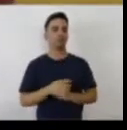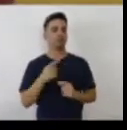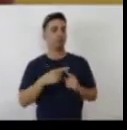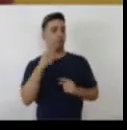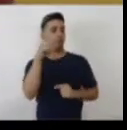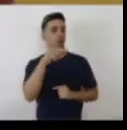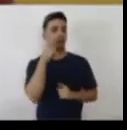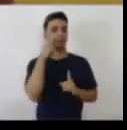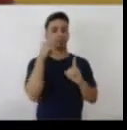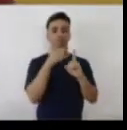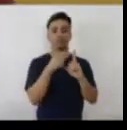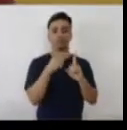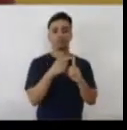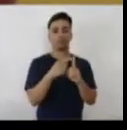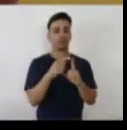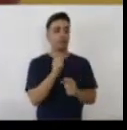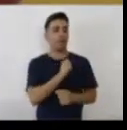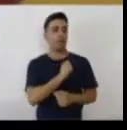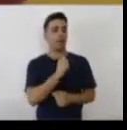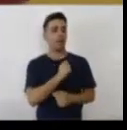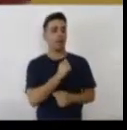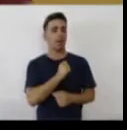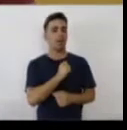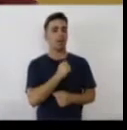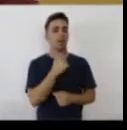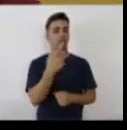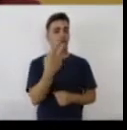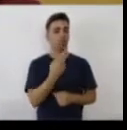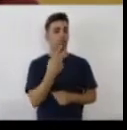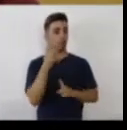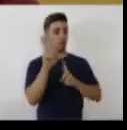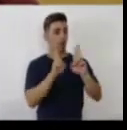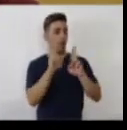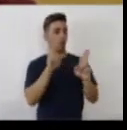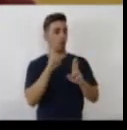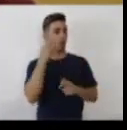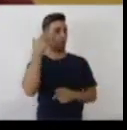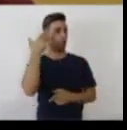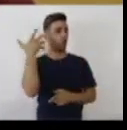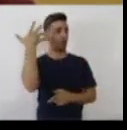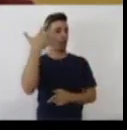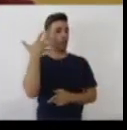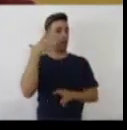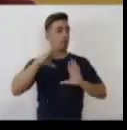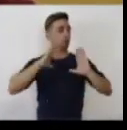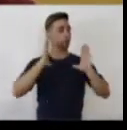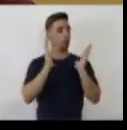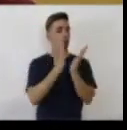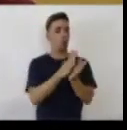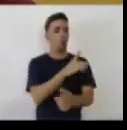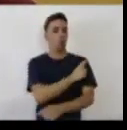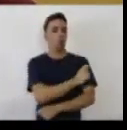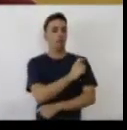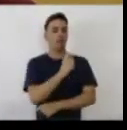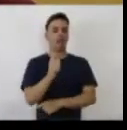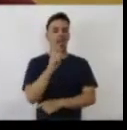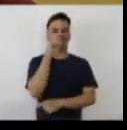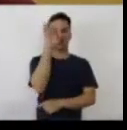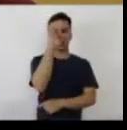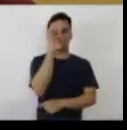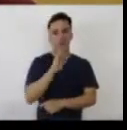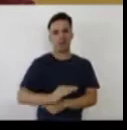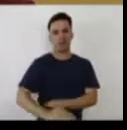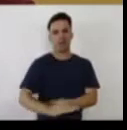tanto, vamos a seguir imaginando que ustedes y yo, todos, somos maestros de la